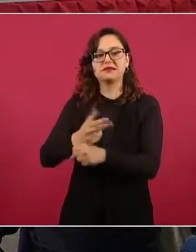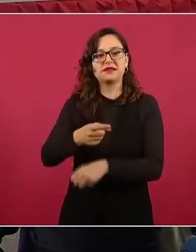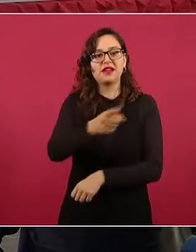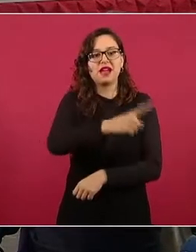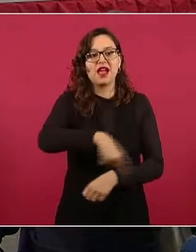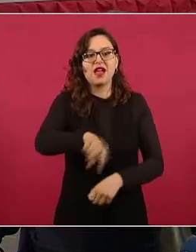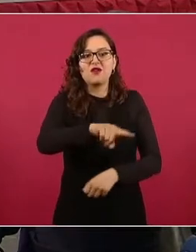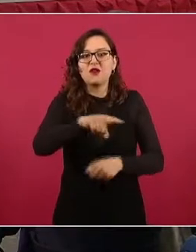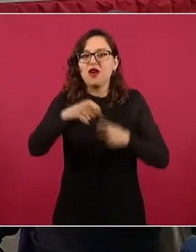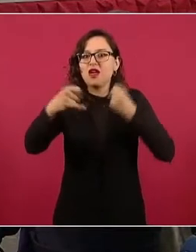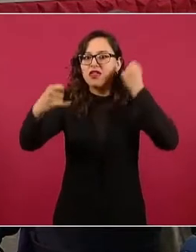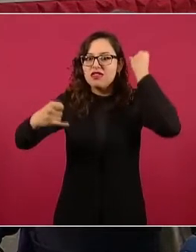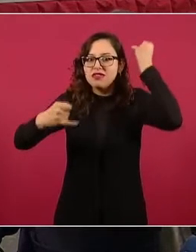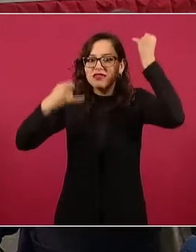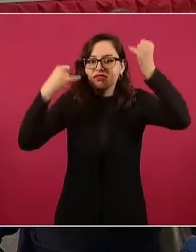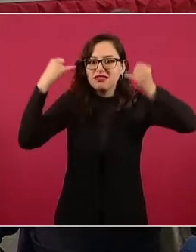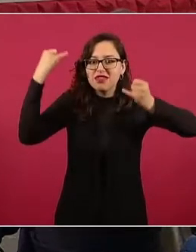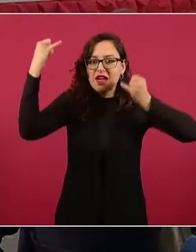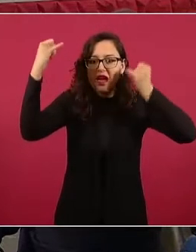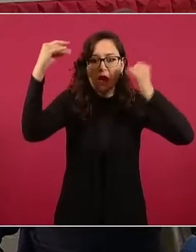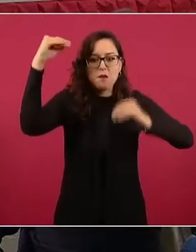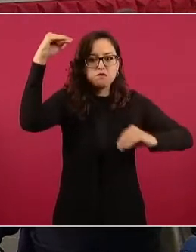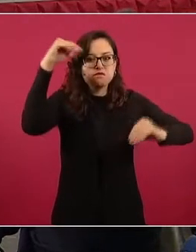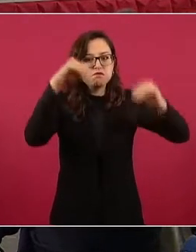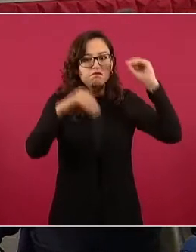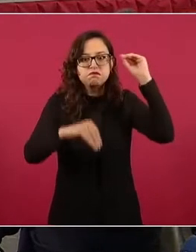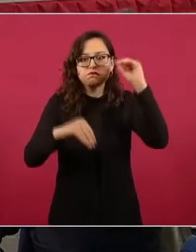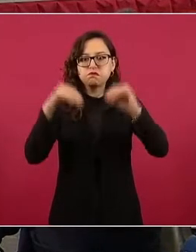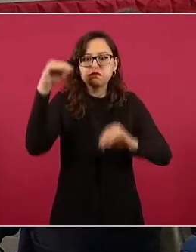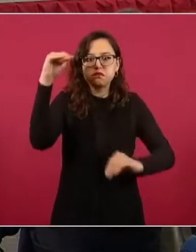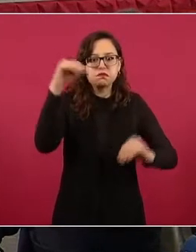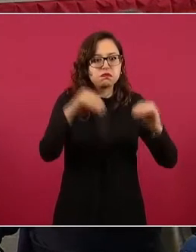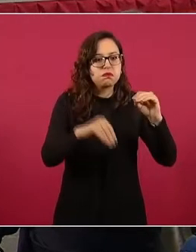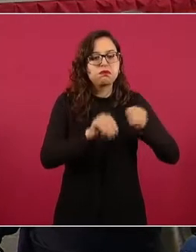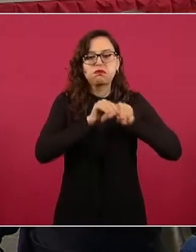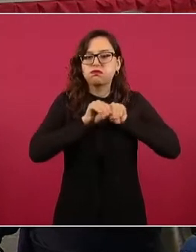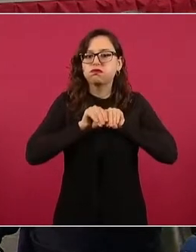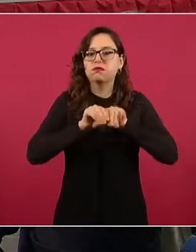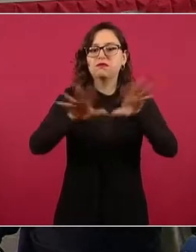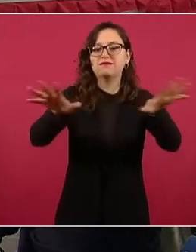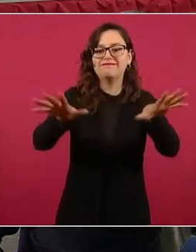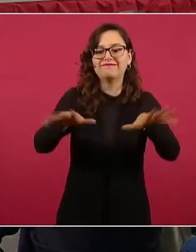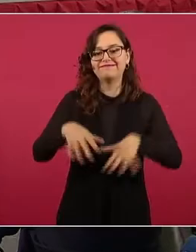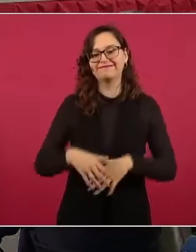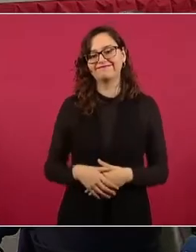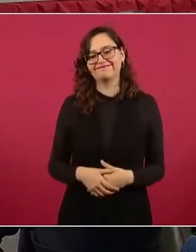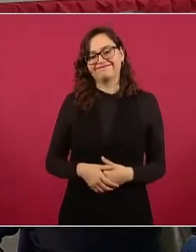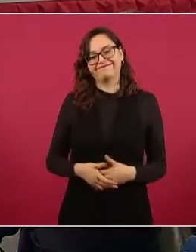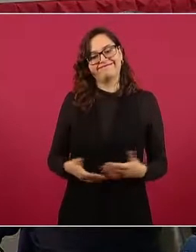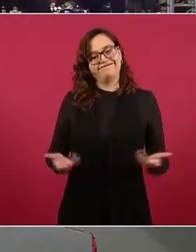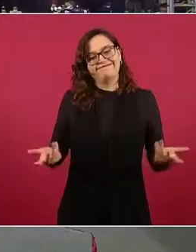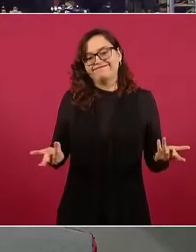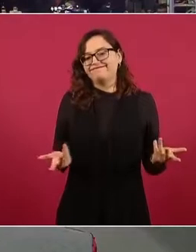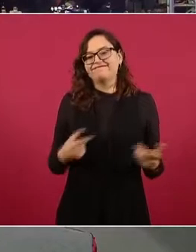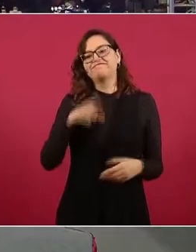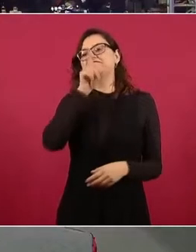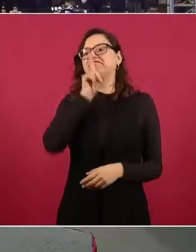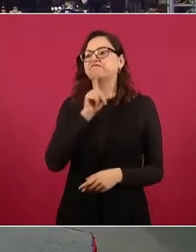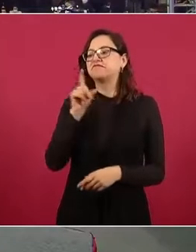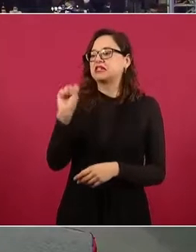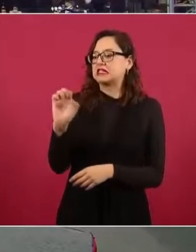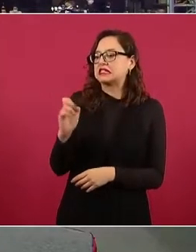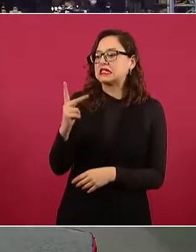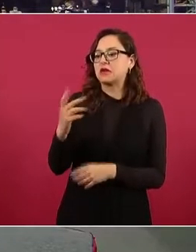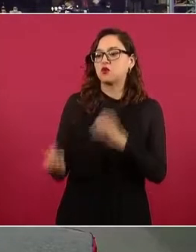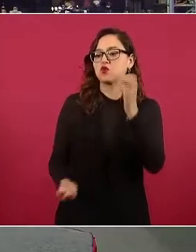disfrazadas de información. La nueva titular de la SEP es la maestra Leticia Ramírez, es una mujer comprometida y